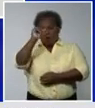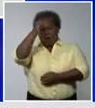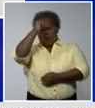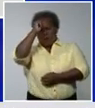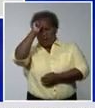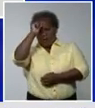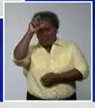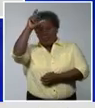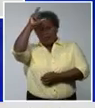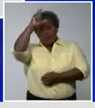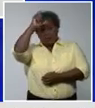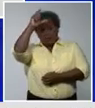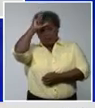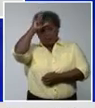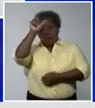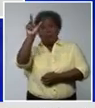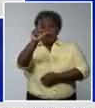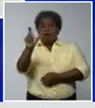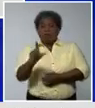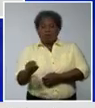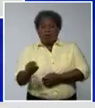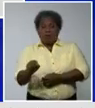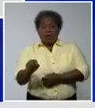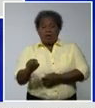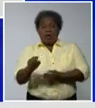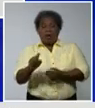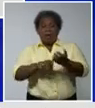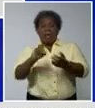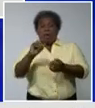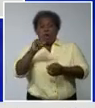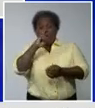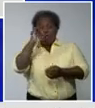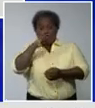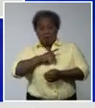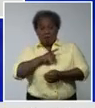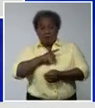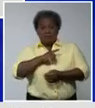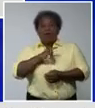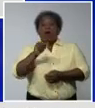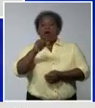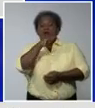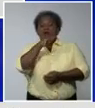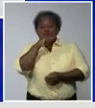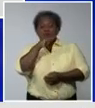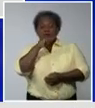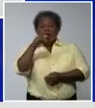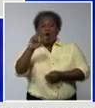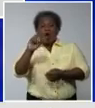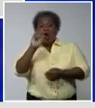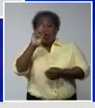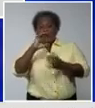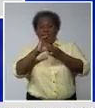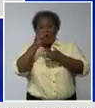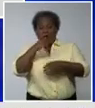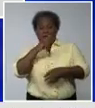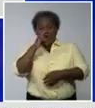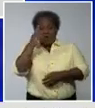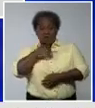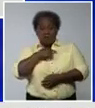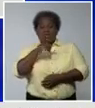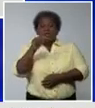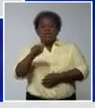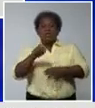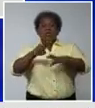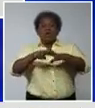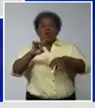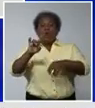Turquía, Italia, Polonia, Rusia, Jordania, Irán y Hungría. Son los países que